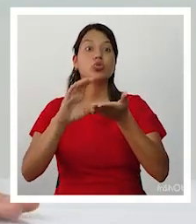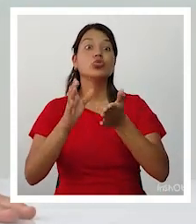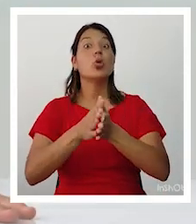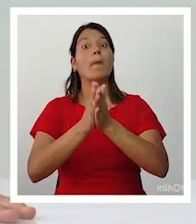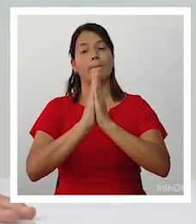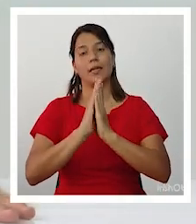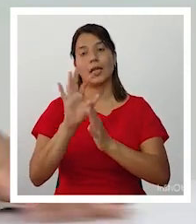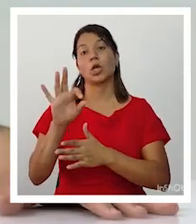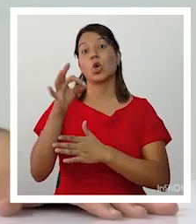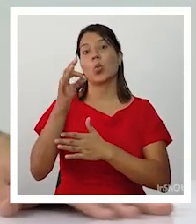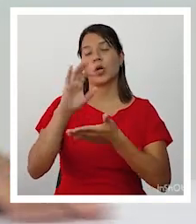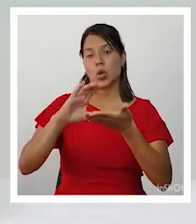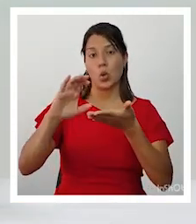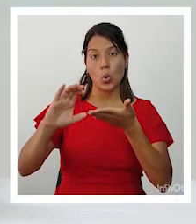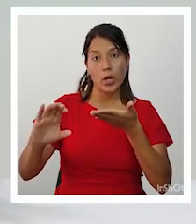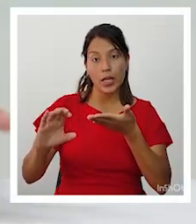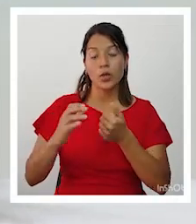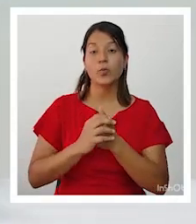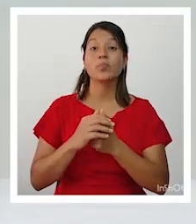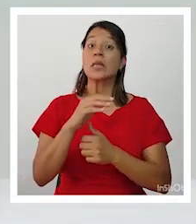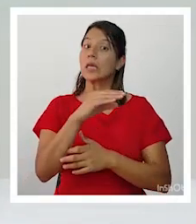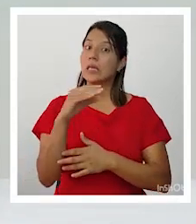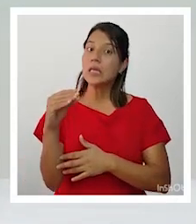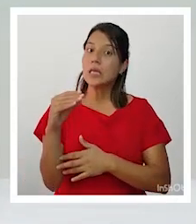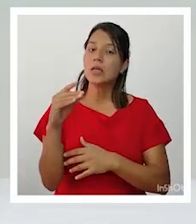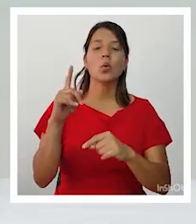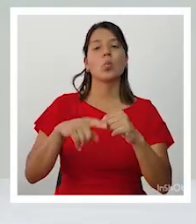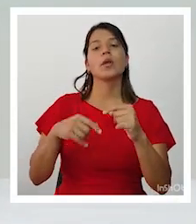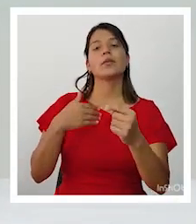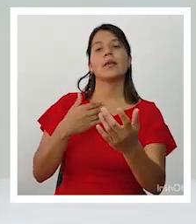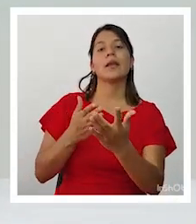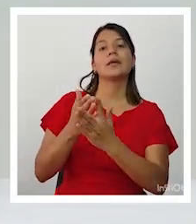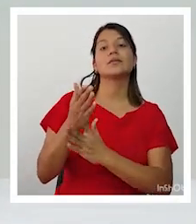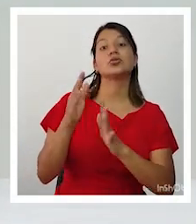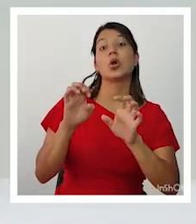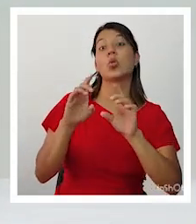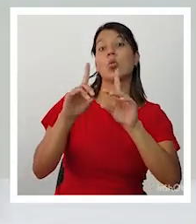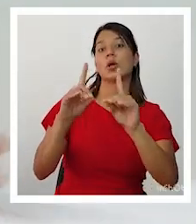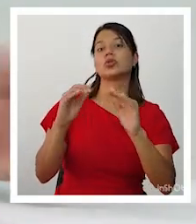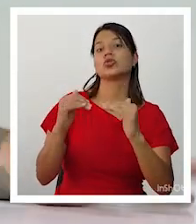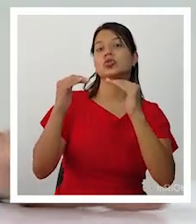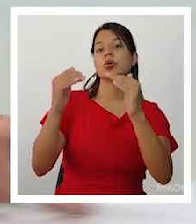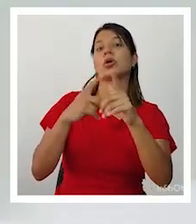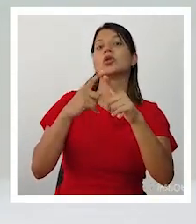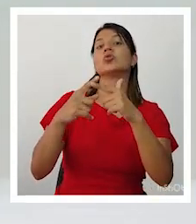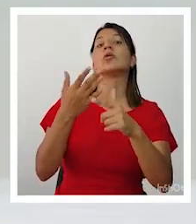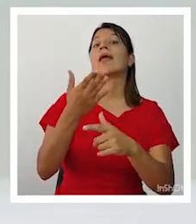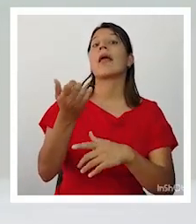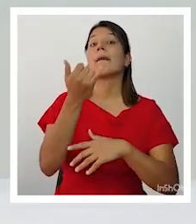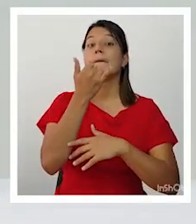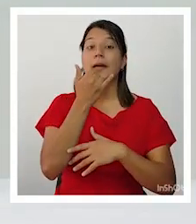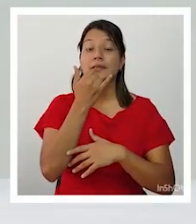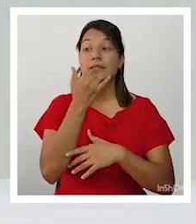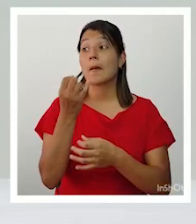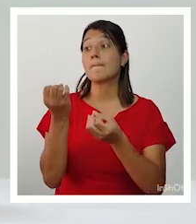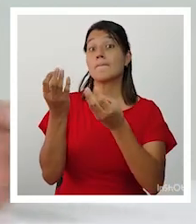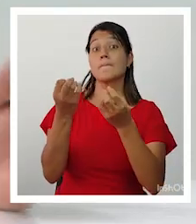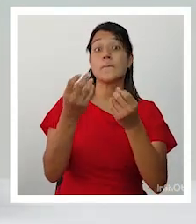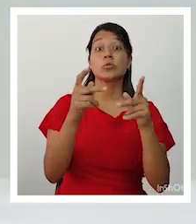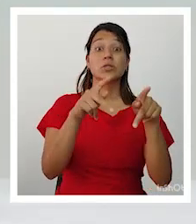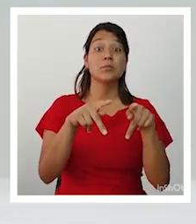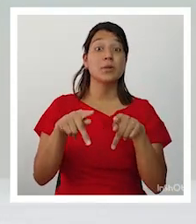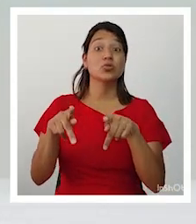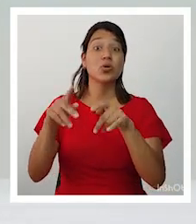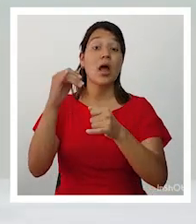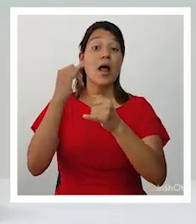mínimo. exactamente, y menos a la educación superior, ¿verdad? Entonces, ¿qué es lo que sucede? Muchas de las personas al final